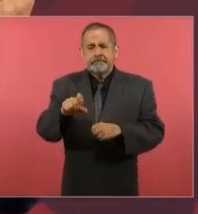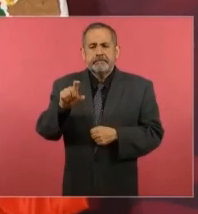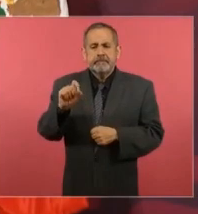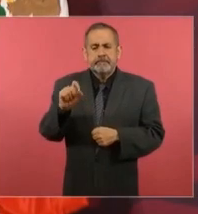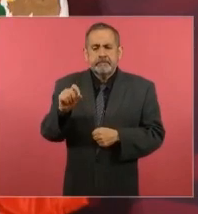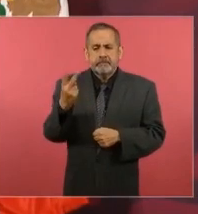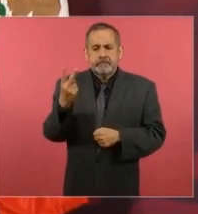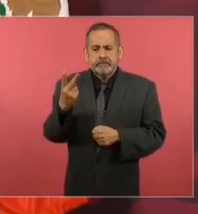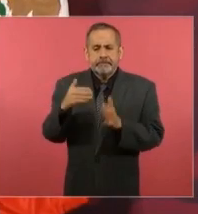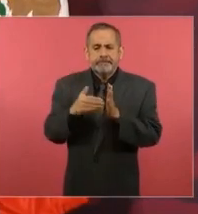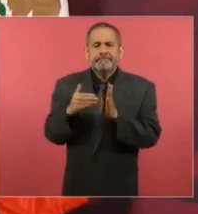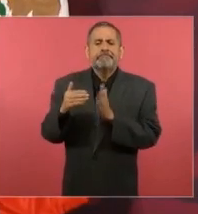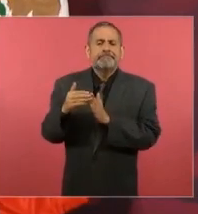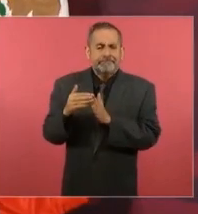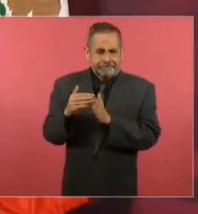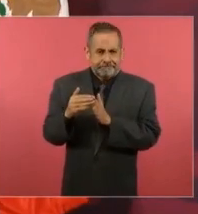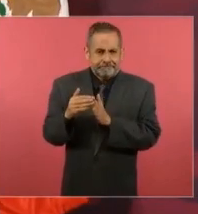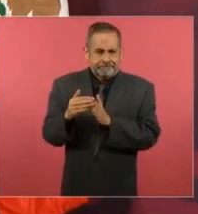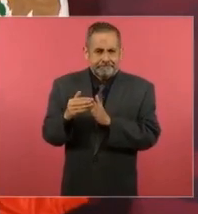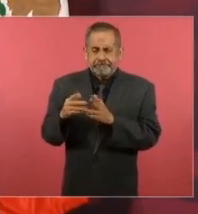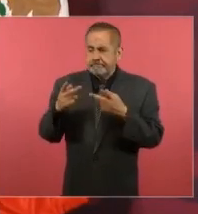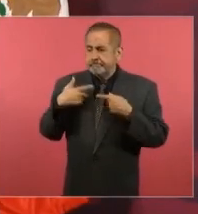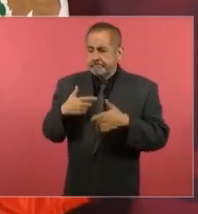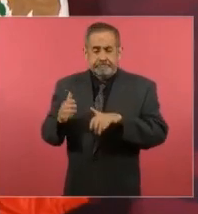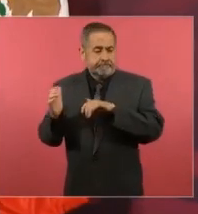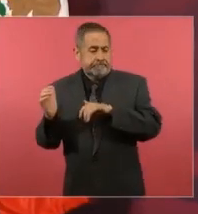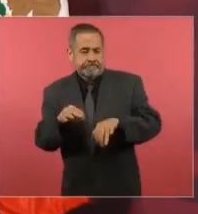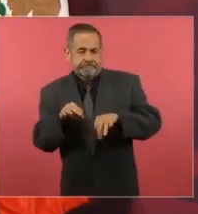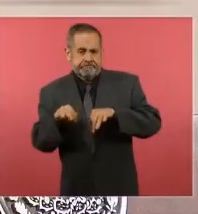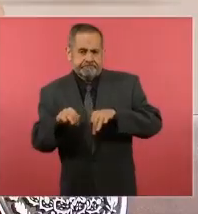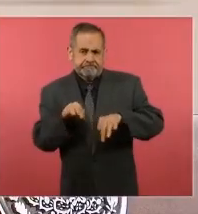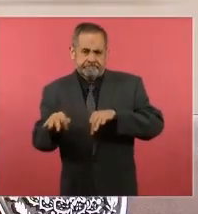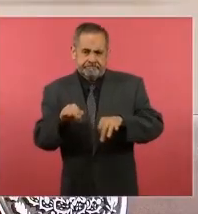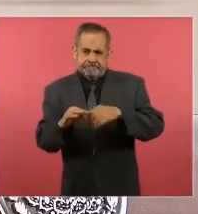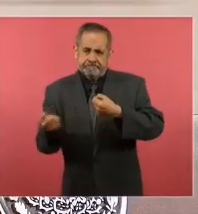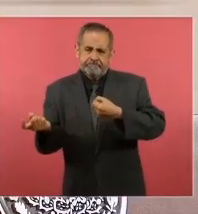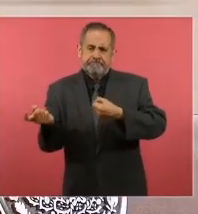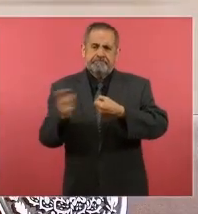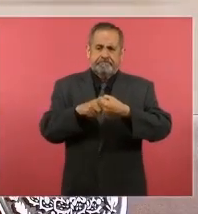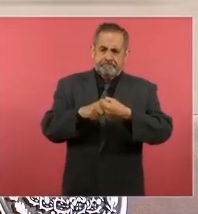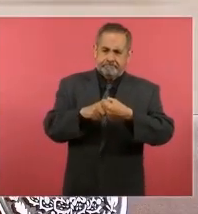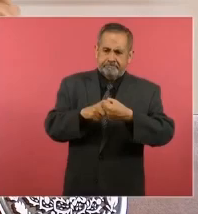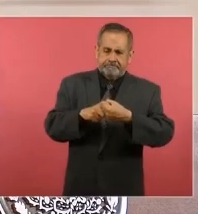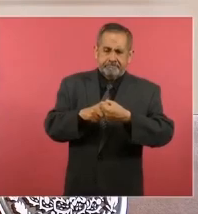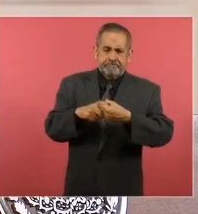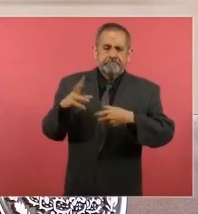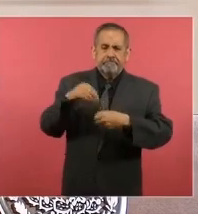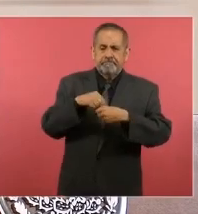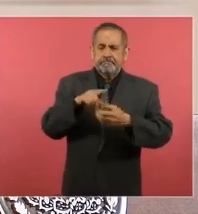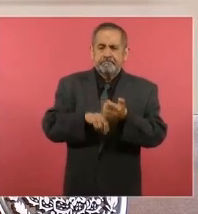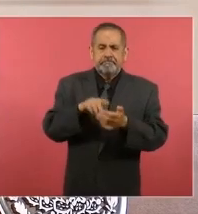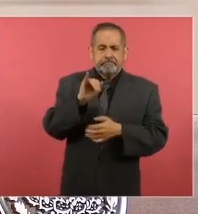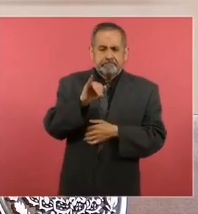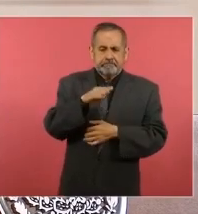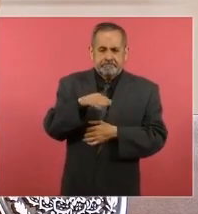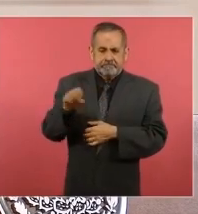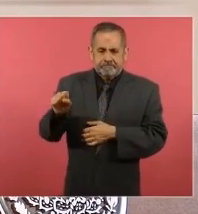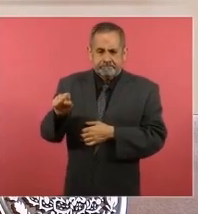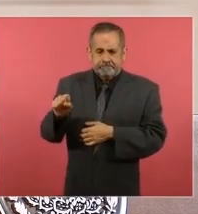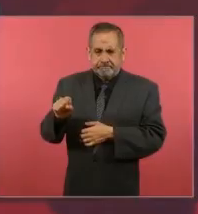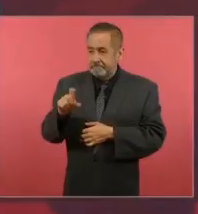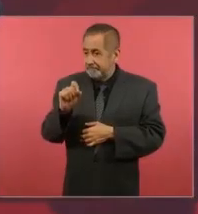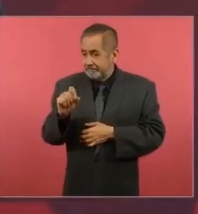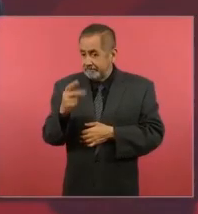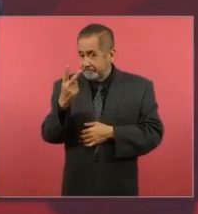millones de trabajadores inscritos en el Seguro Social,